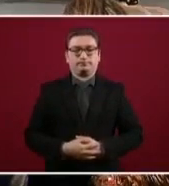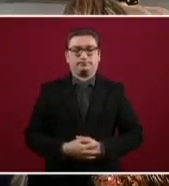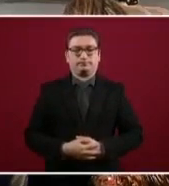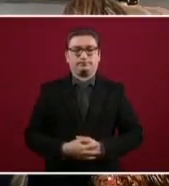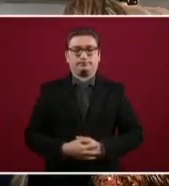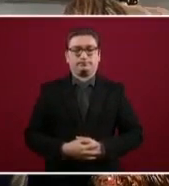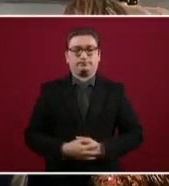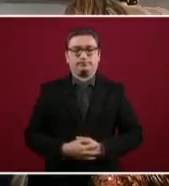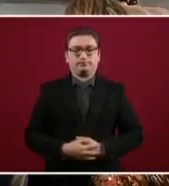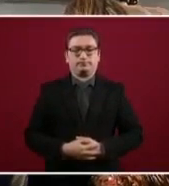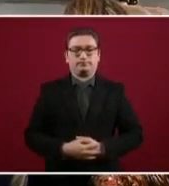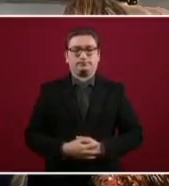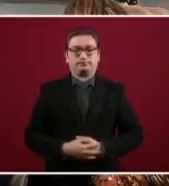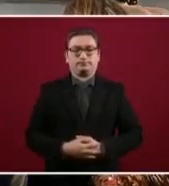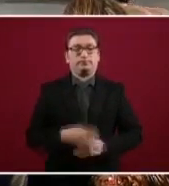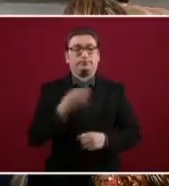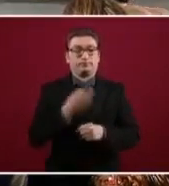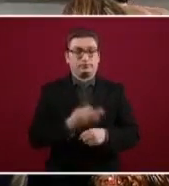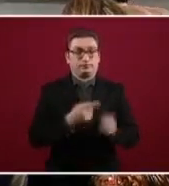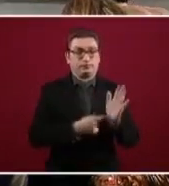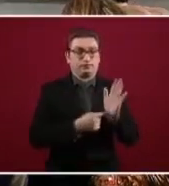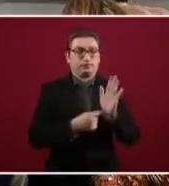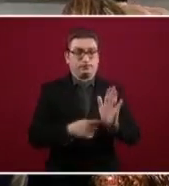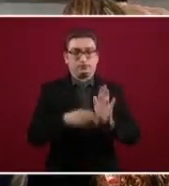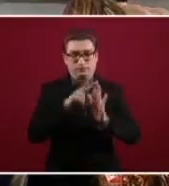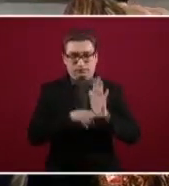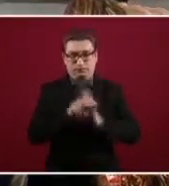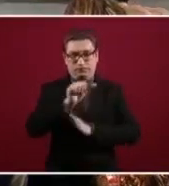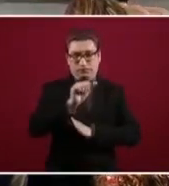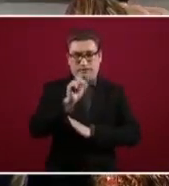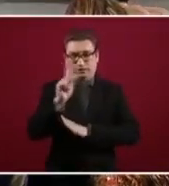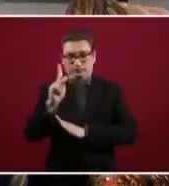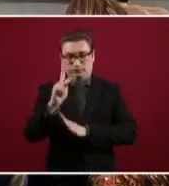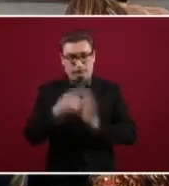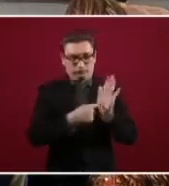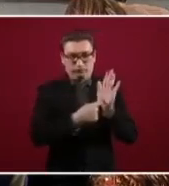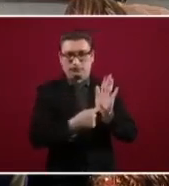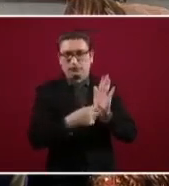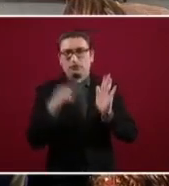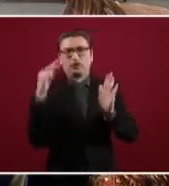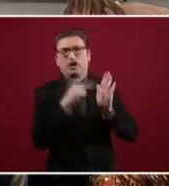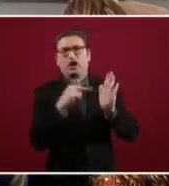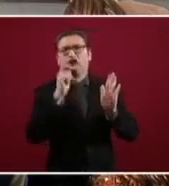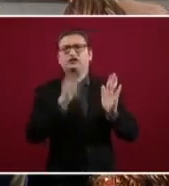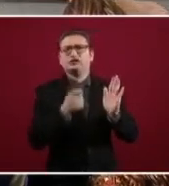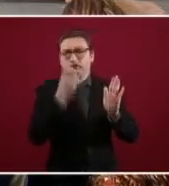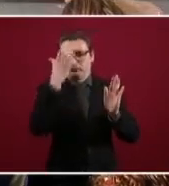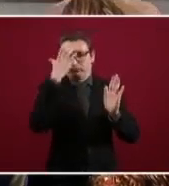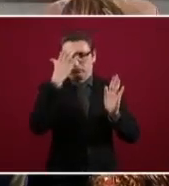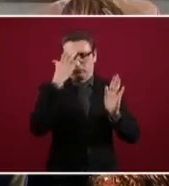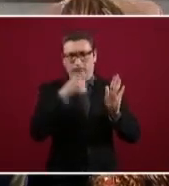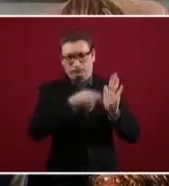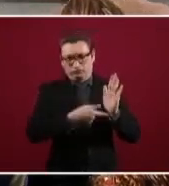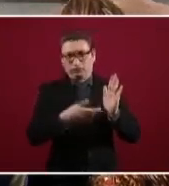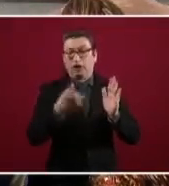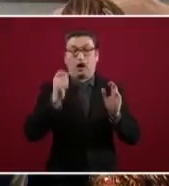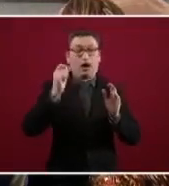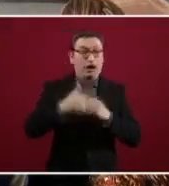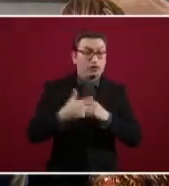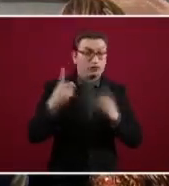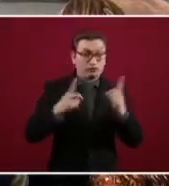y les vamos a presentar un vídeo de la aplicación para que tengan conocimiento de ella y cualquier duda estamos a sus